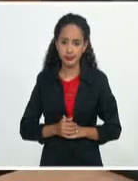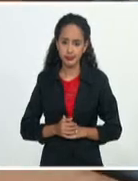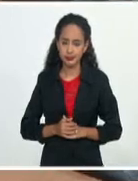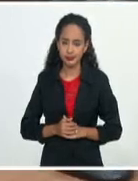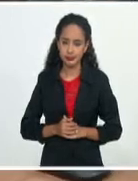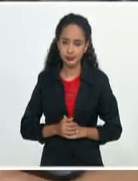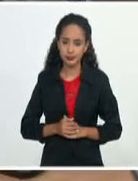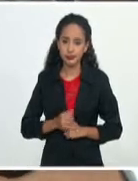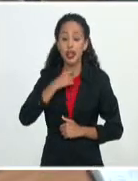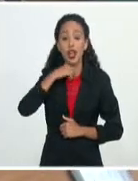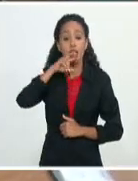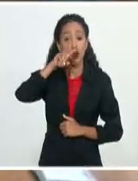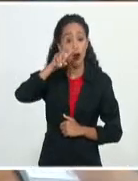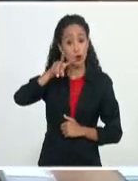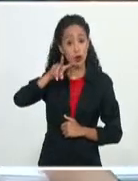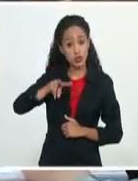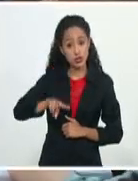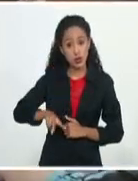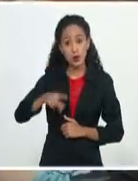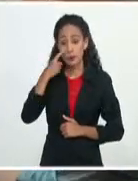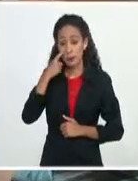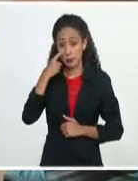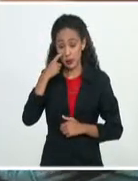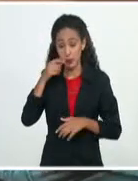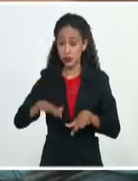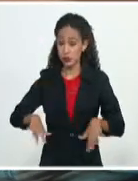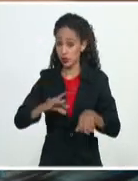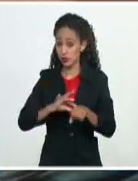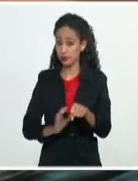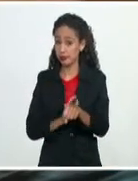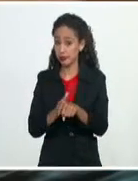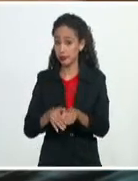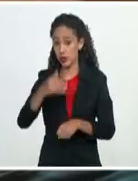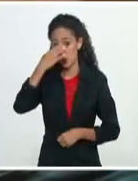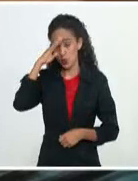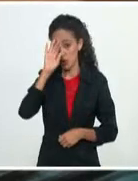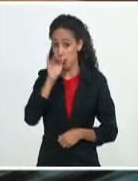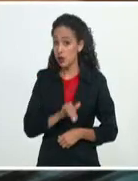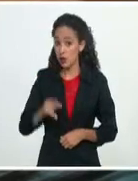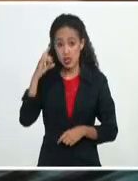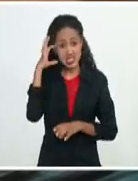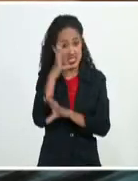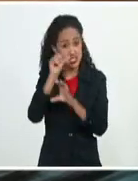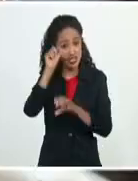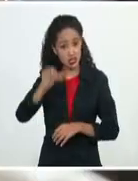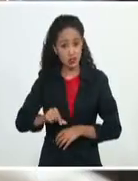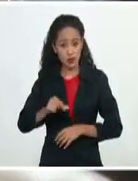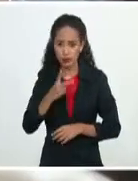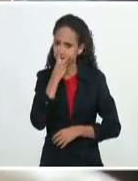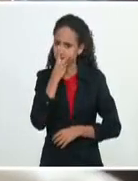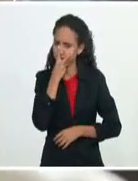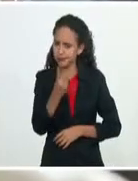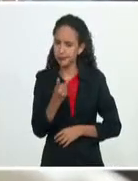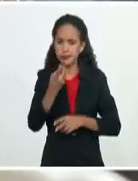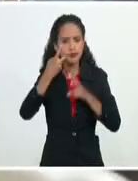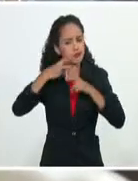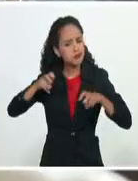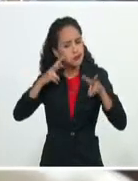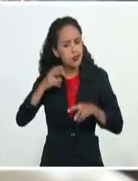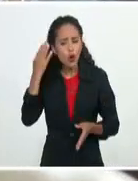la evaluación del comportamiento de la severidad de la COVID-19 en Cuba dirigieron también los científicos su mirada. Un estudio comparativo